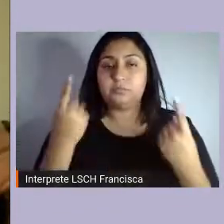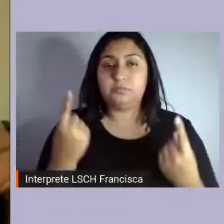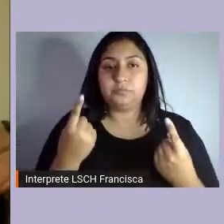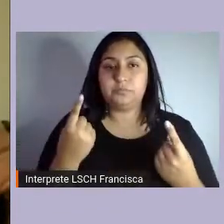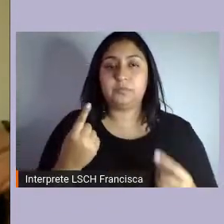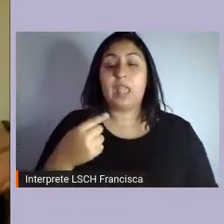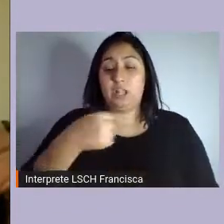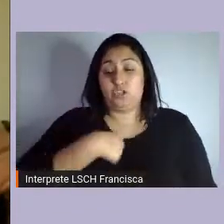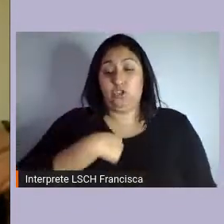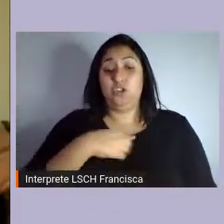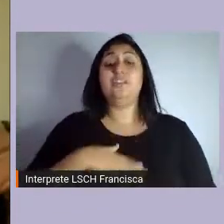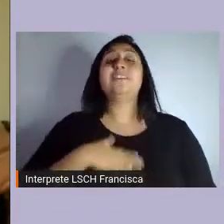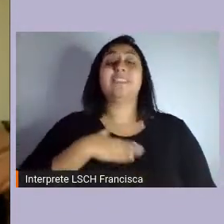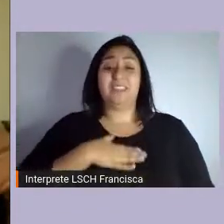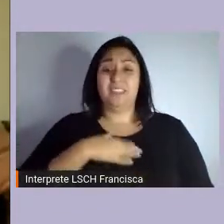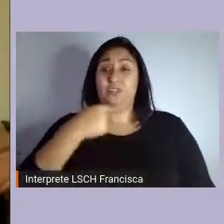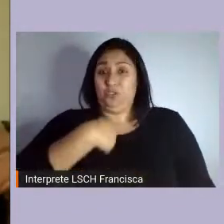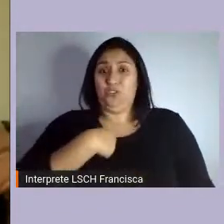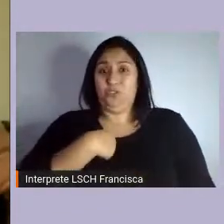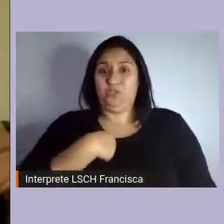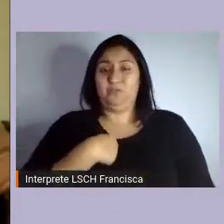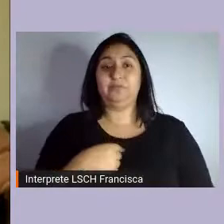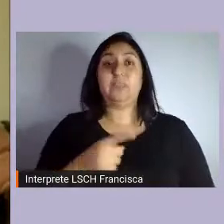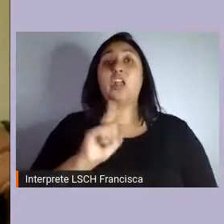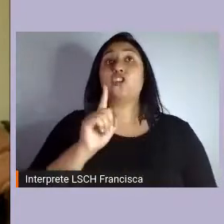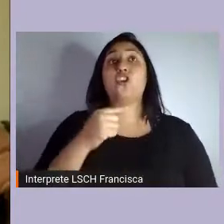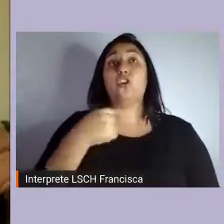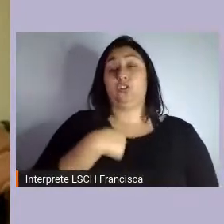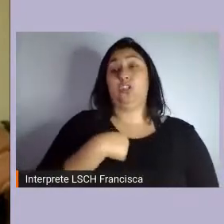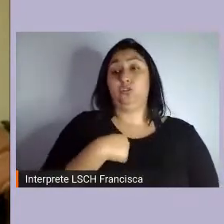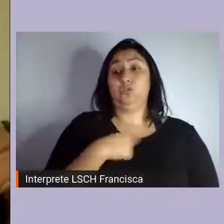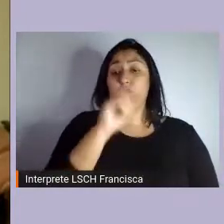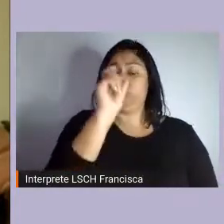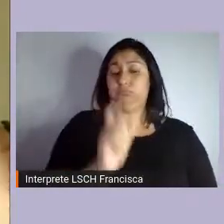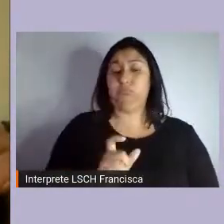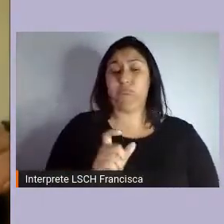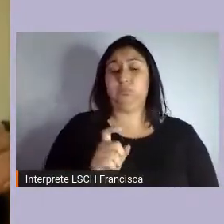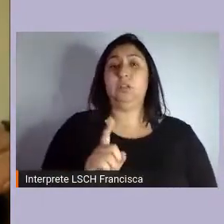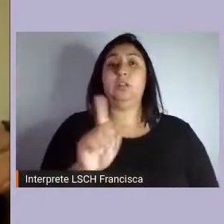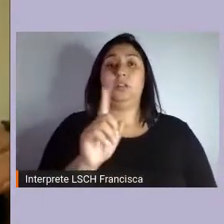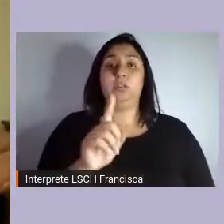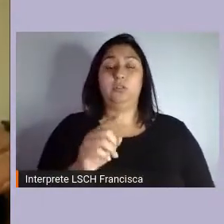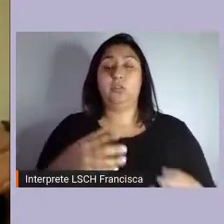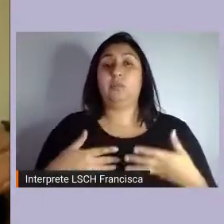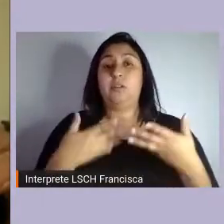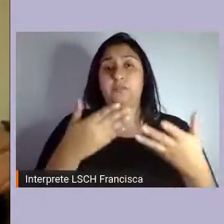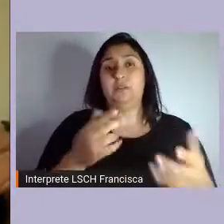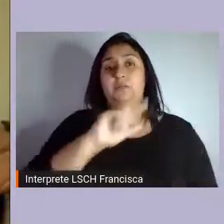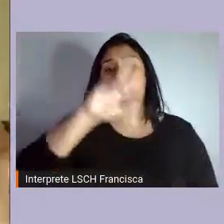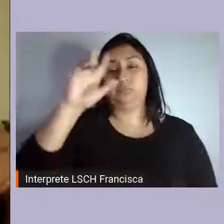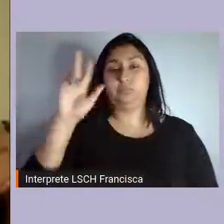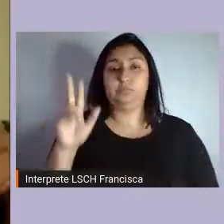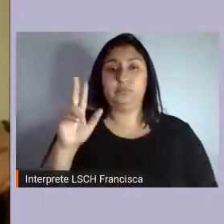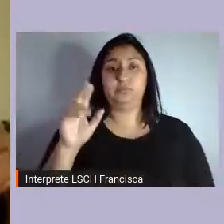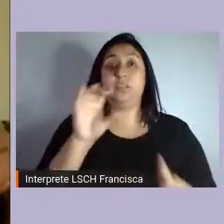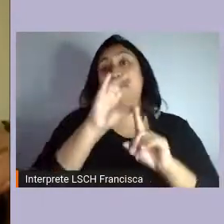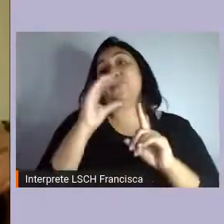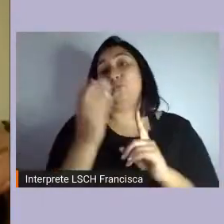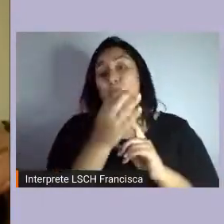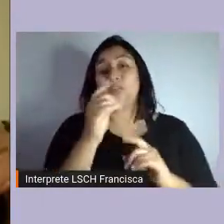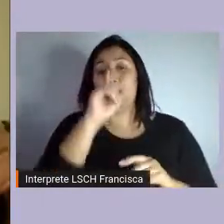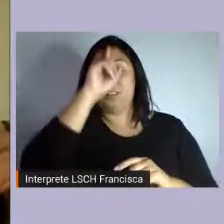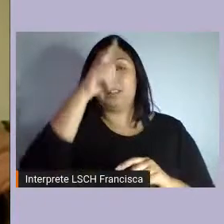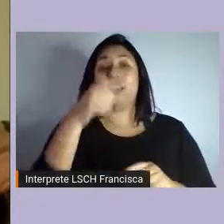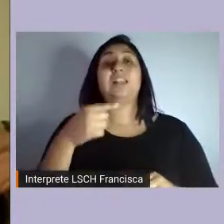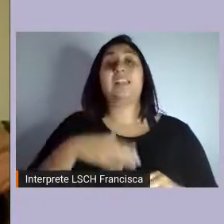quiero ser, no que soy, no que me fue dado por los dioses o ciertas culturas tradicionales, sino que ese que yo quiero